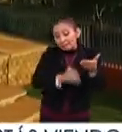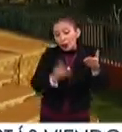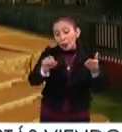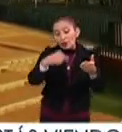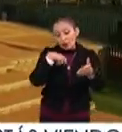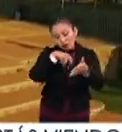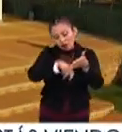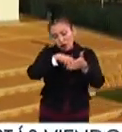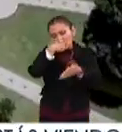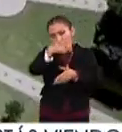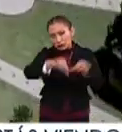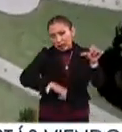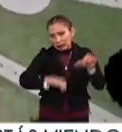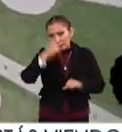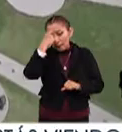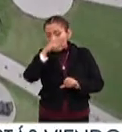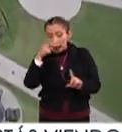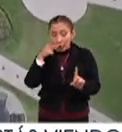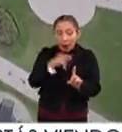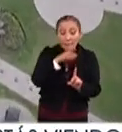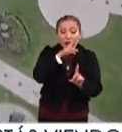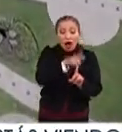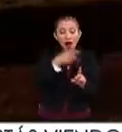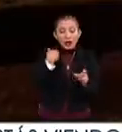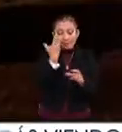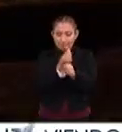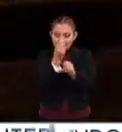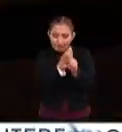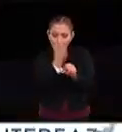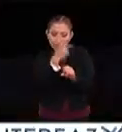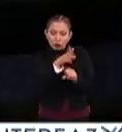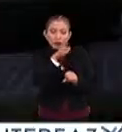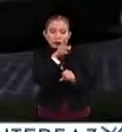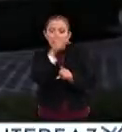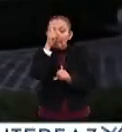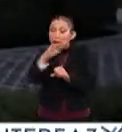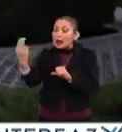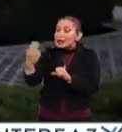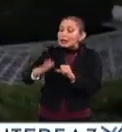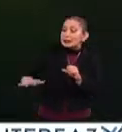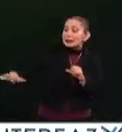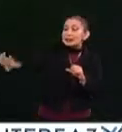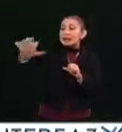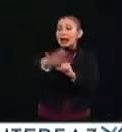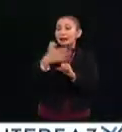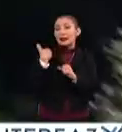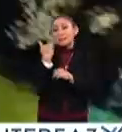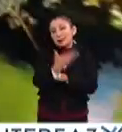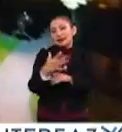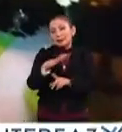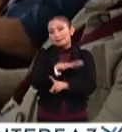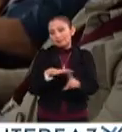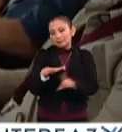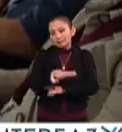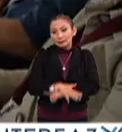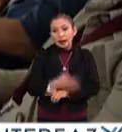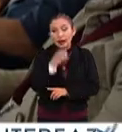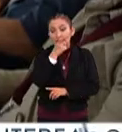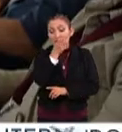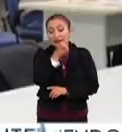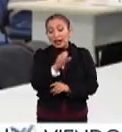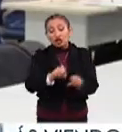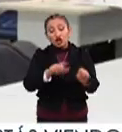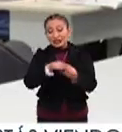cuando ajusta sus actividades con el propósito de mejorar y adecuar sus resultados a los requerimientos y demandas de su entorno. Argumenta